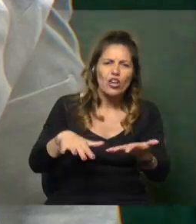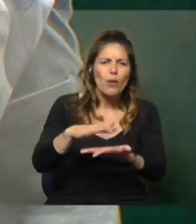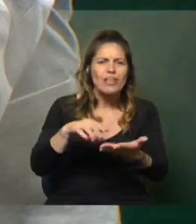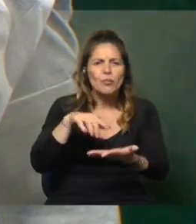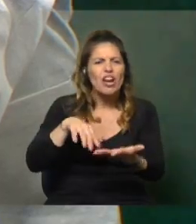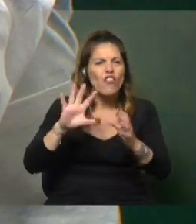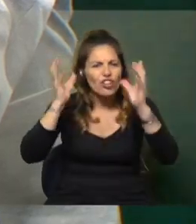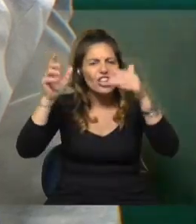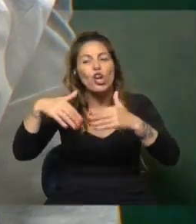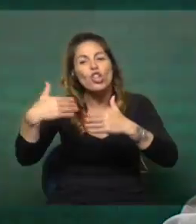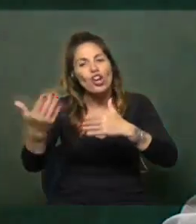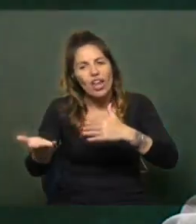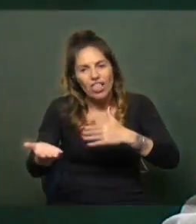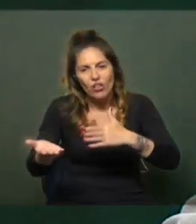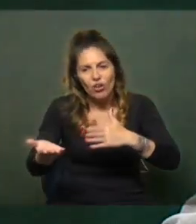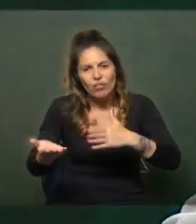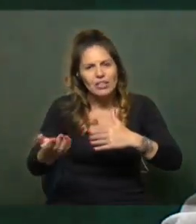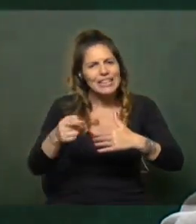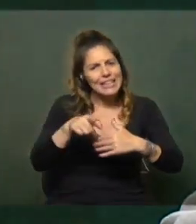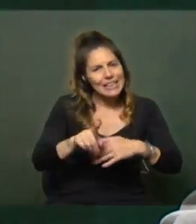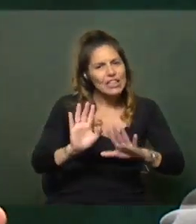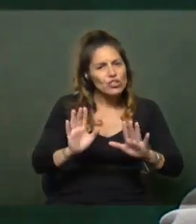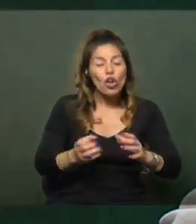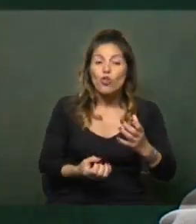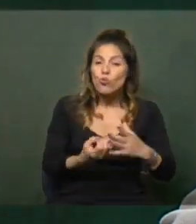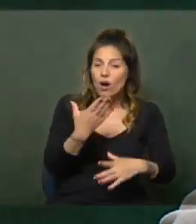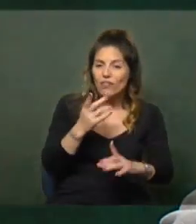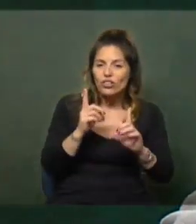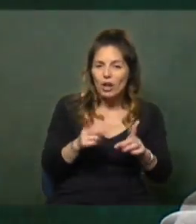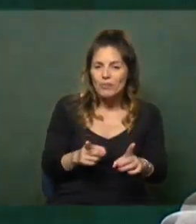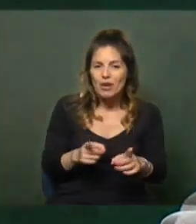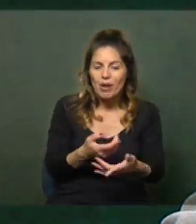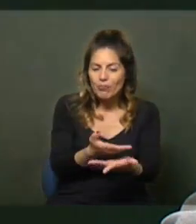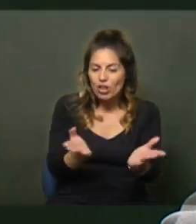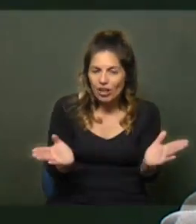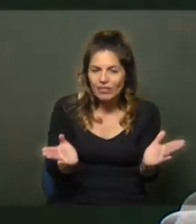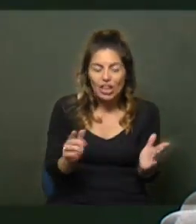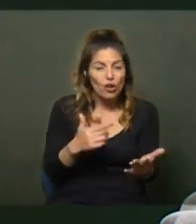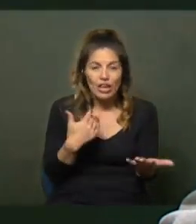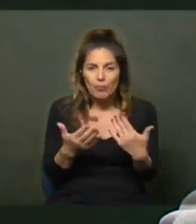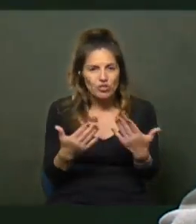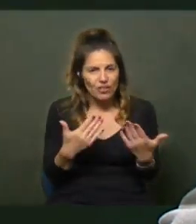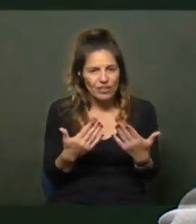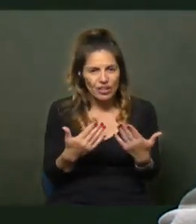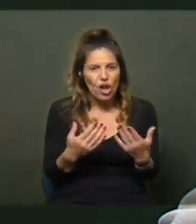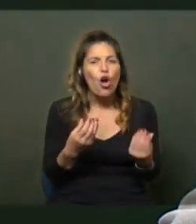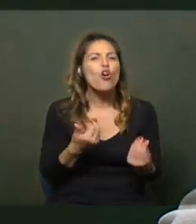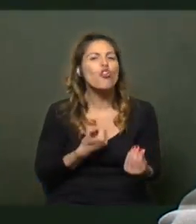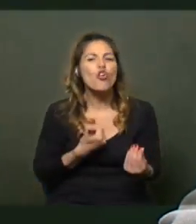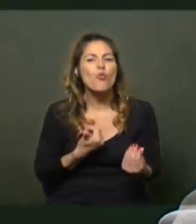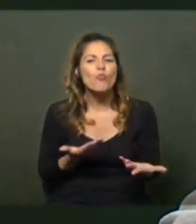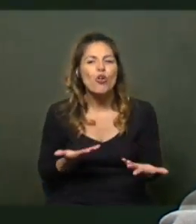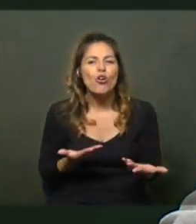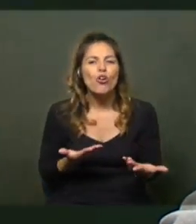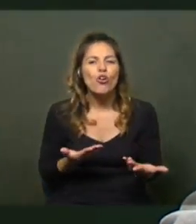violentos del otro lado y esto me parece que es una novedad de alguna forma para poner arriba de la mesa que no habíamos hablado y es cómo va a jugar la carta